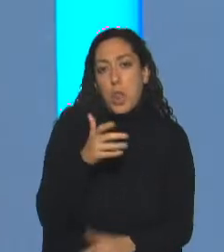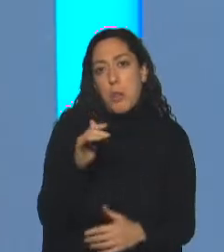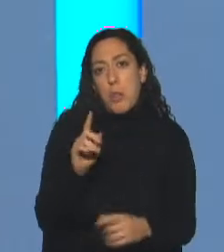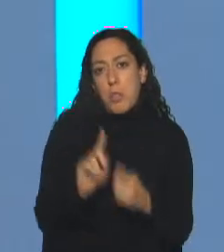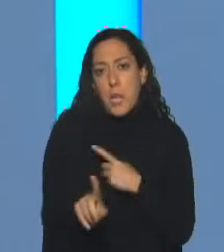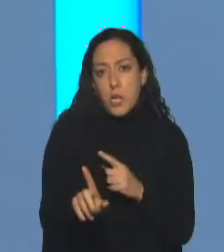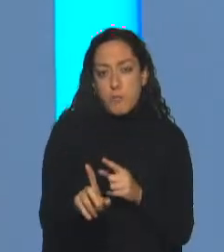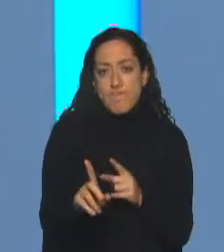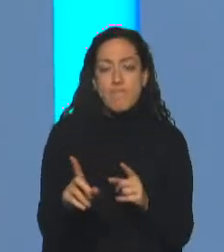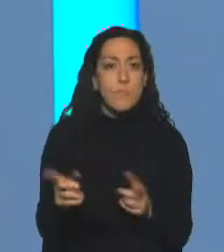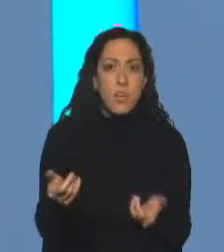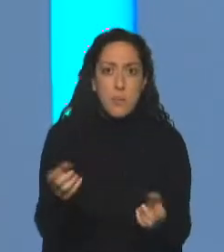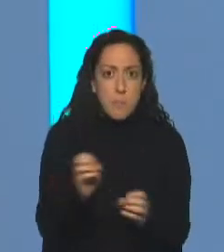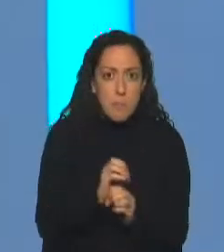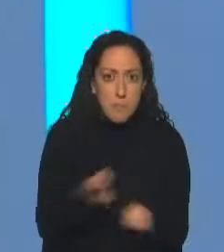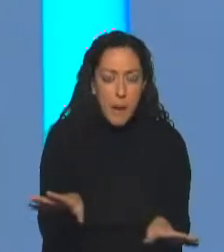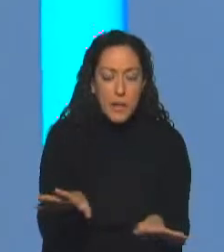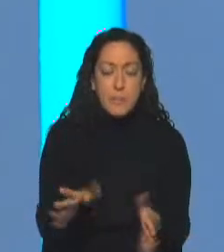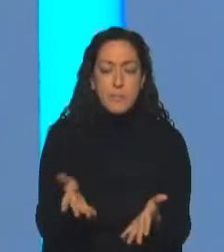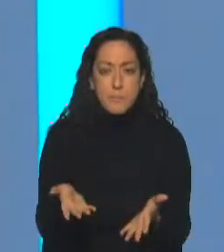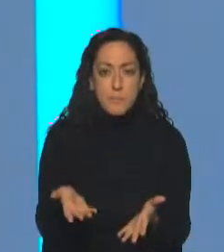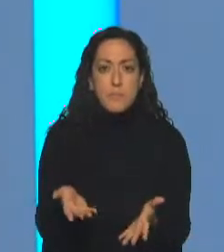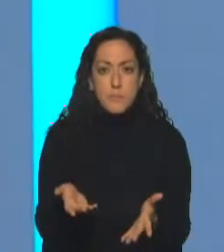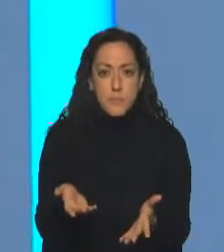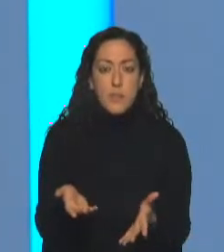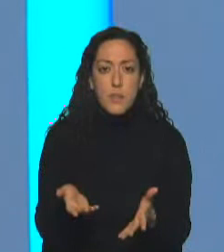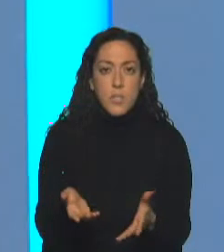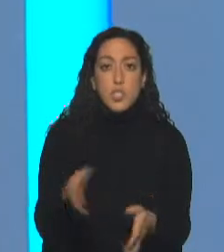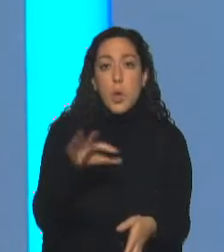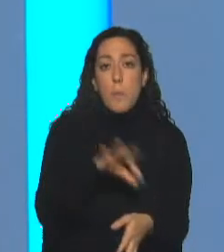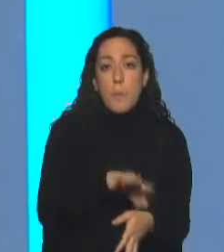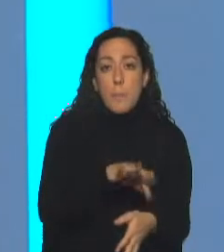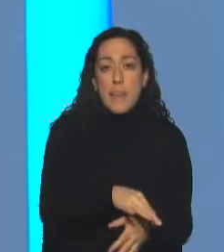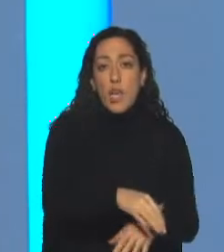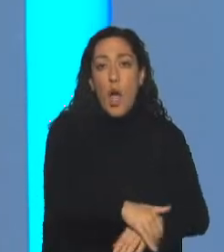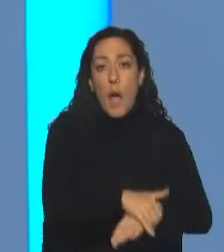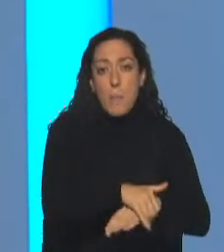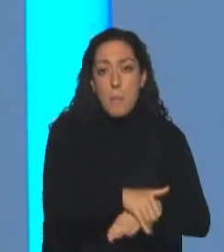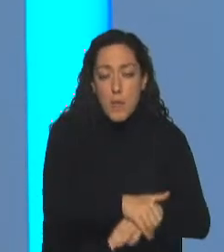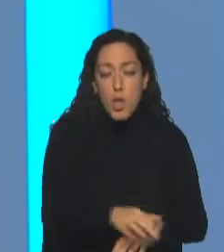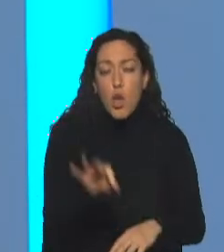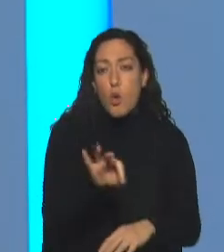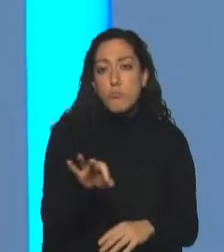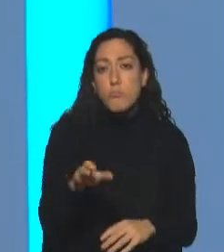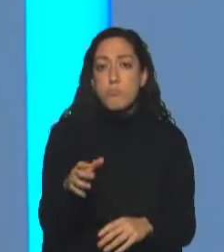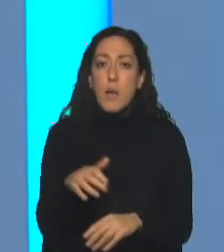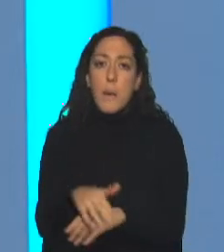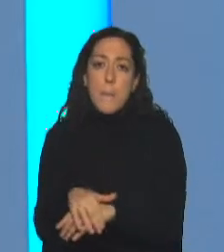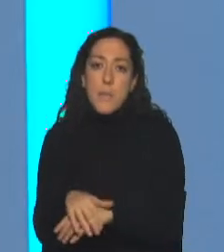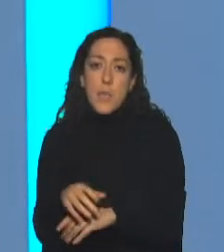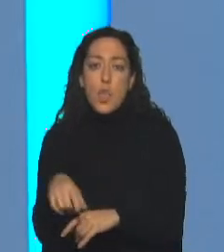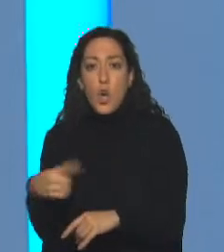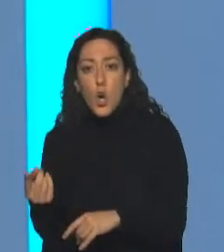Lamentablemente muchas veces cosa que está mal esto detengo un médico amigo o recurro a mi médica amiga o y